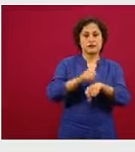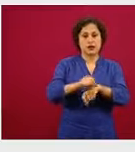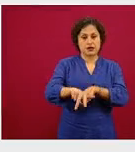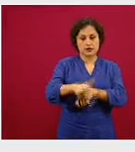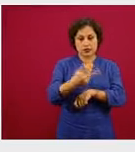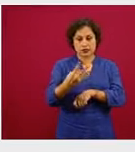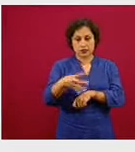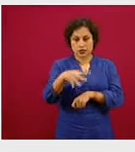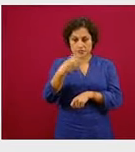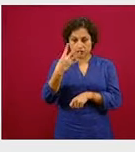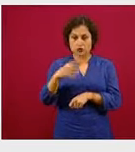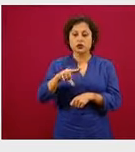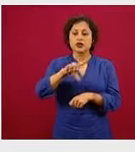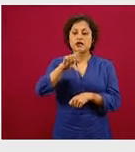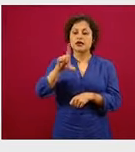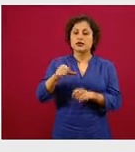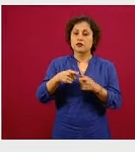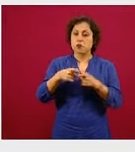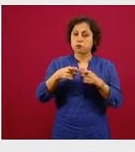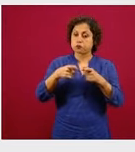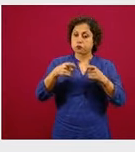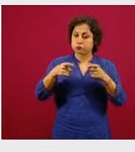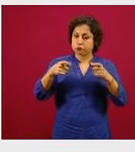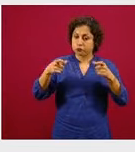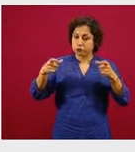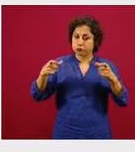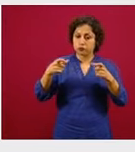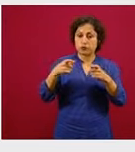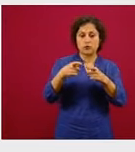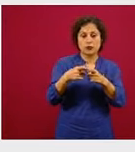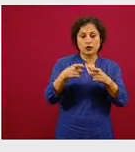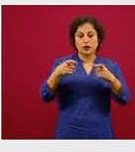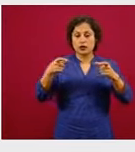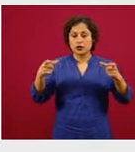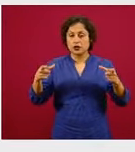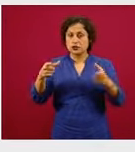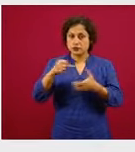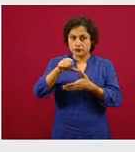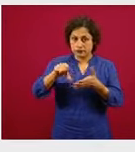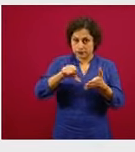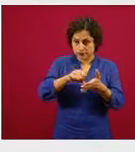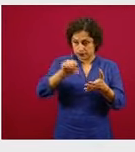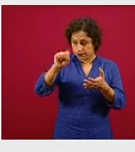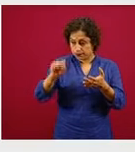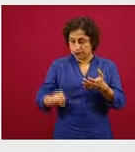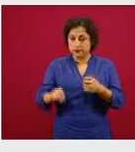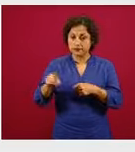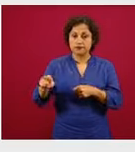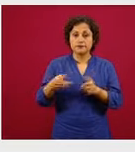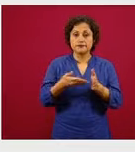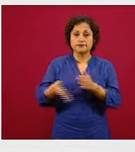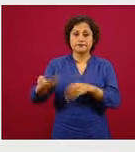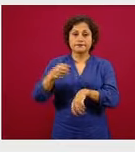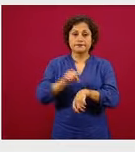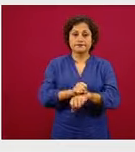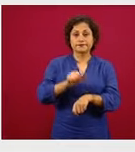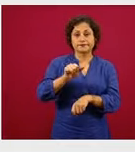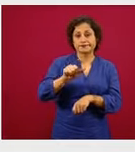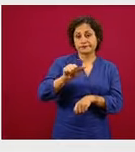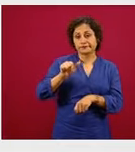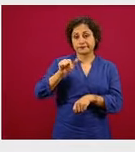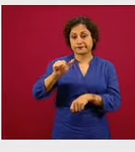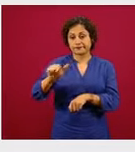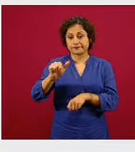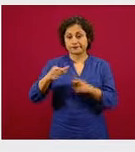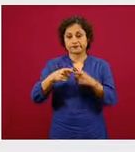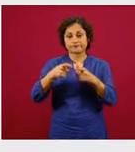14, prácticamente una dispersión que se está dando entre el centro y el sur, y a partir de la semana 16, 17 empieza a haber una